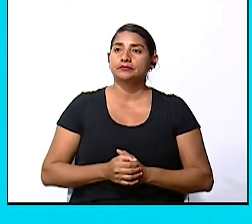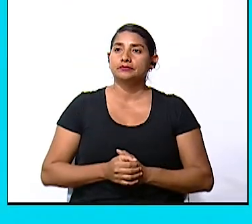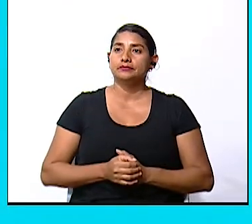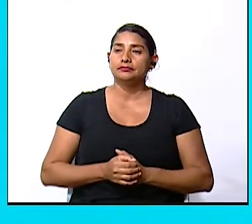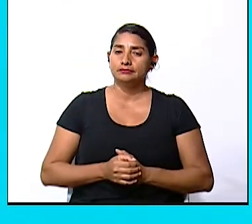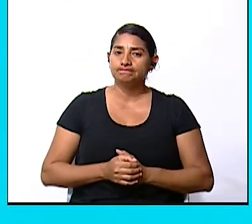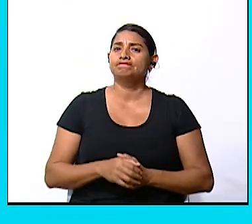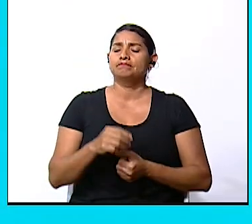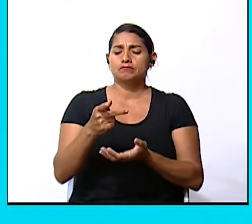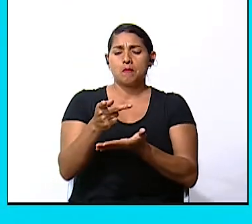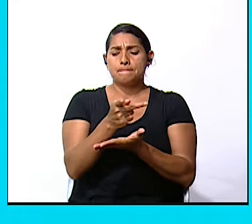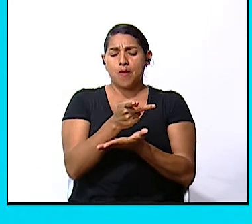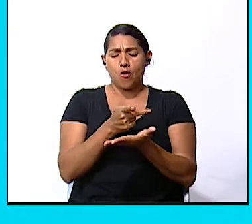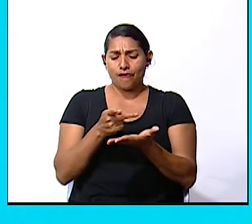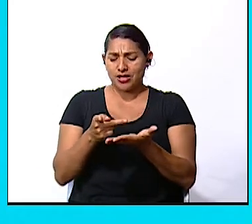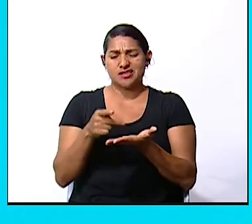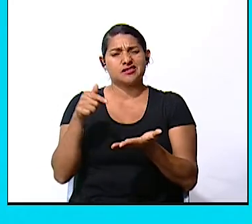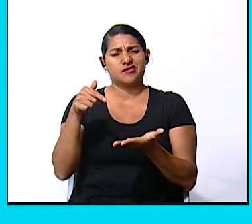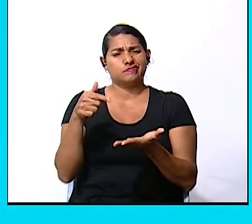De la provincia.